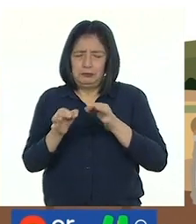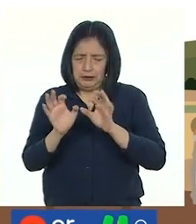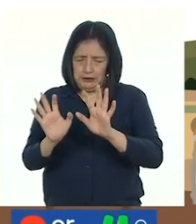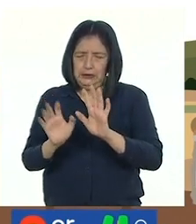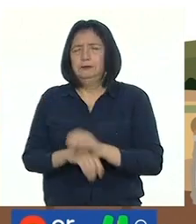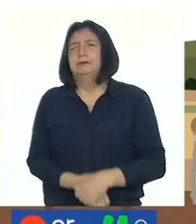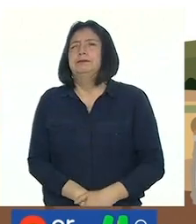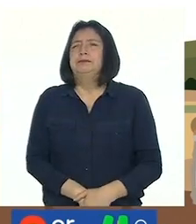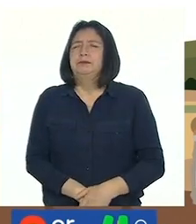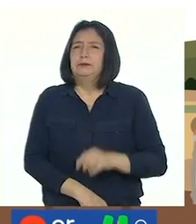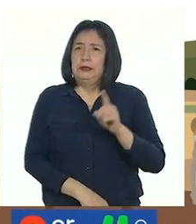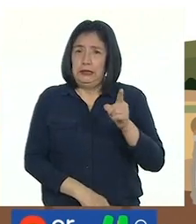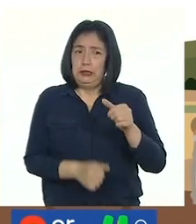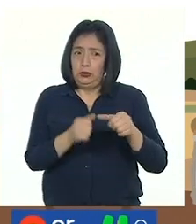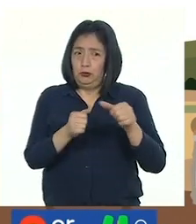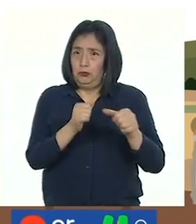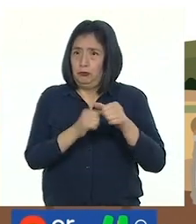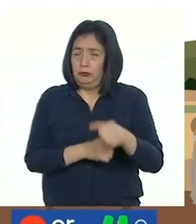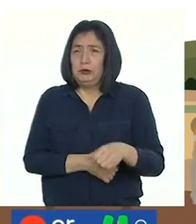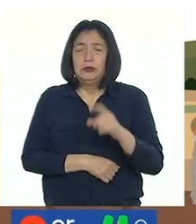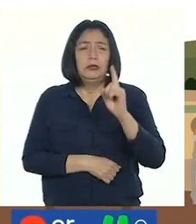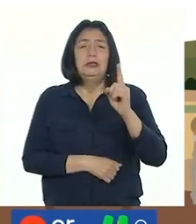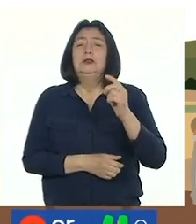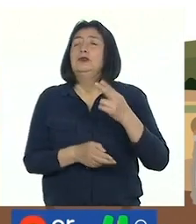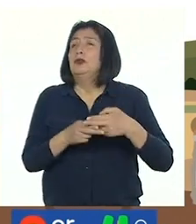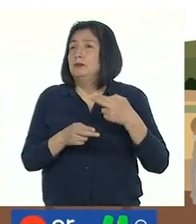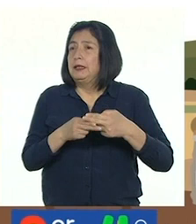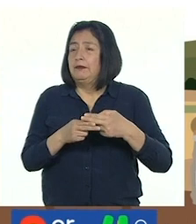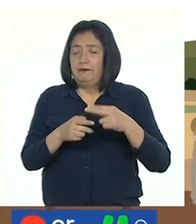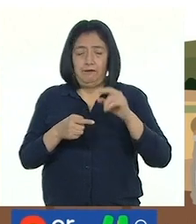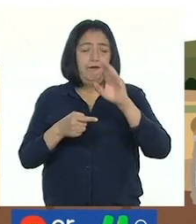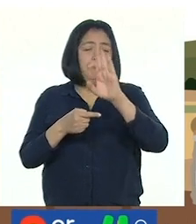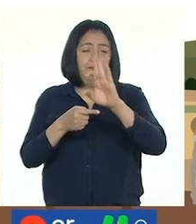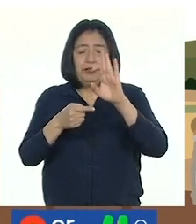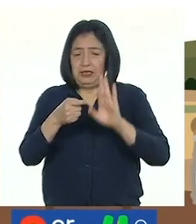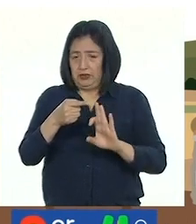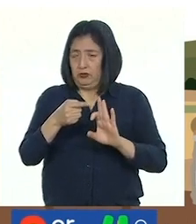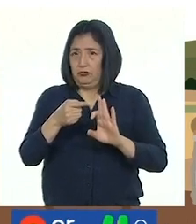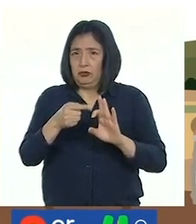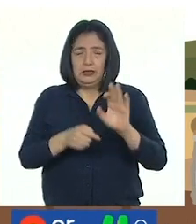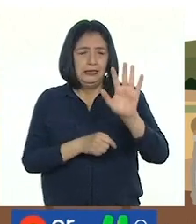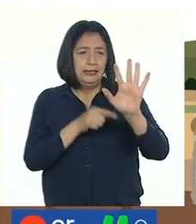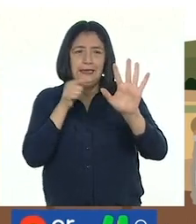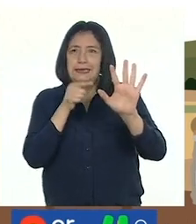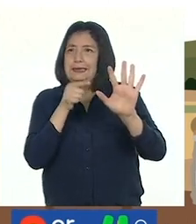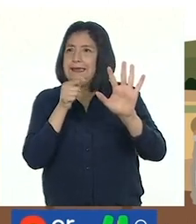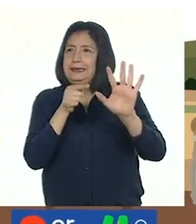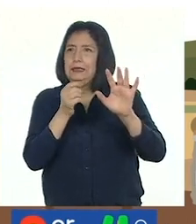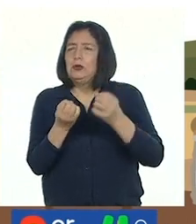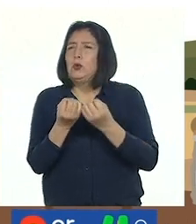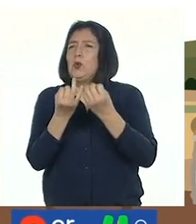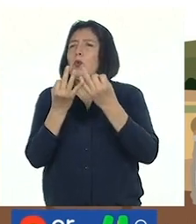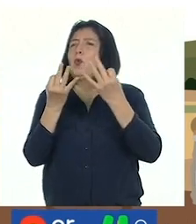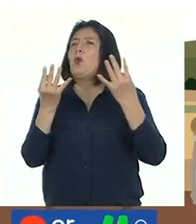explicar. Ese número es una fracción. El número 5 representa la cantidad de partes que usé